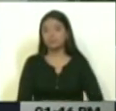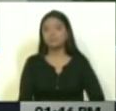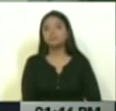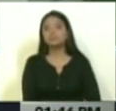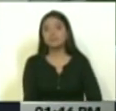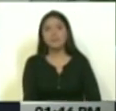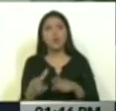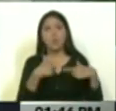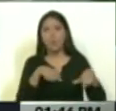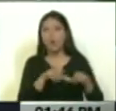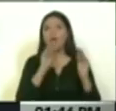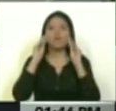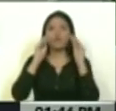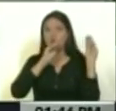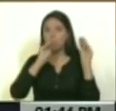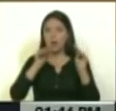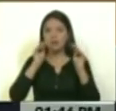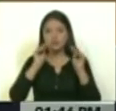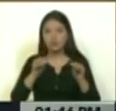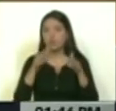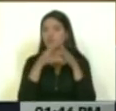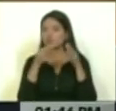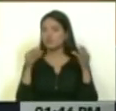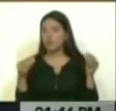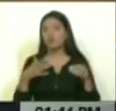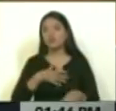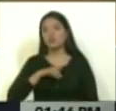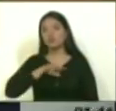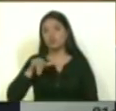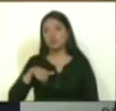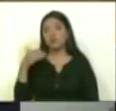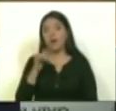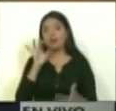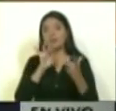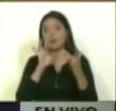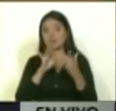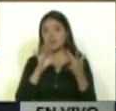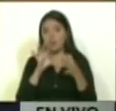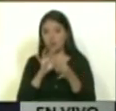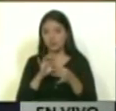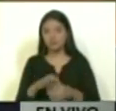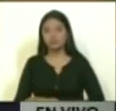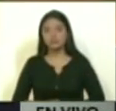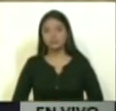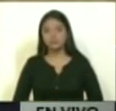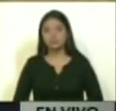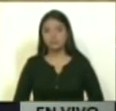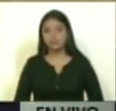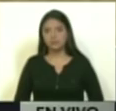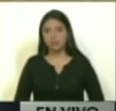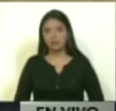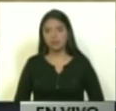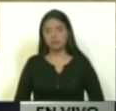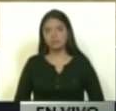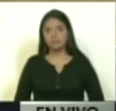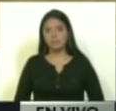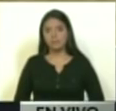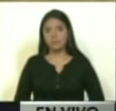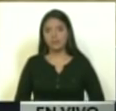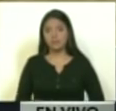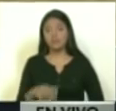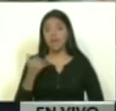en formación, en todo lo que nosotros tenemos como articulación. Igualmente, nosotros tenemos una ventaja que tenemos